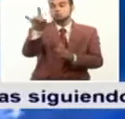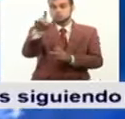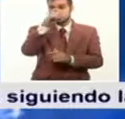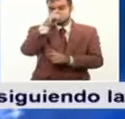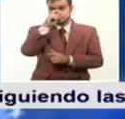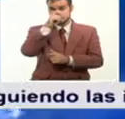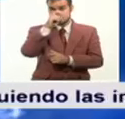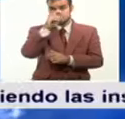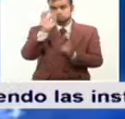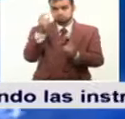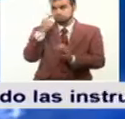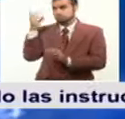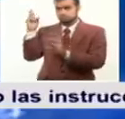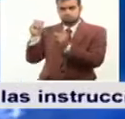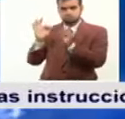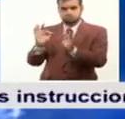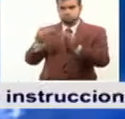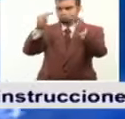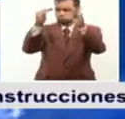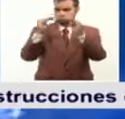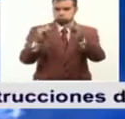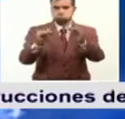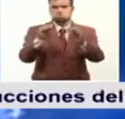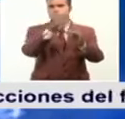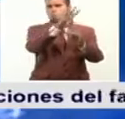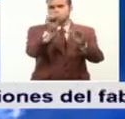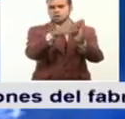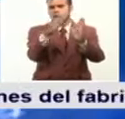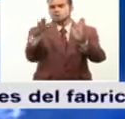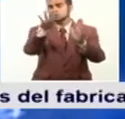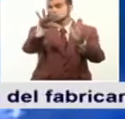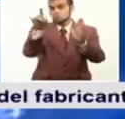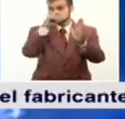ayer. En el de 40 a 59,